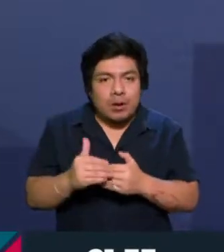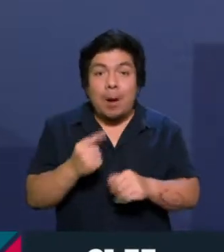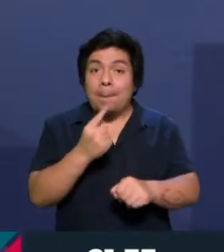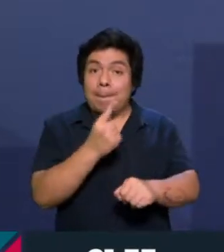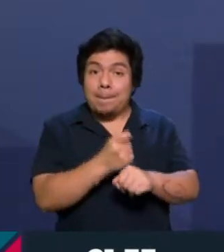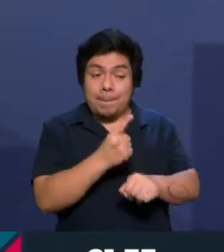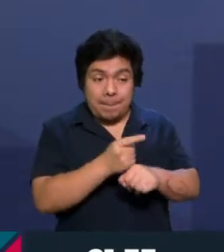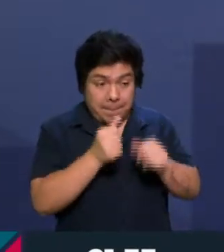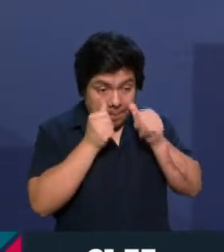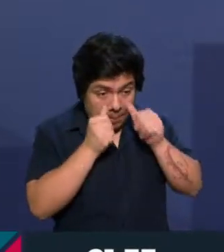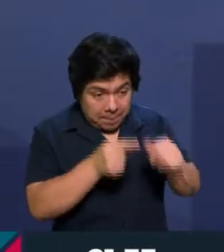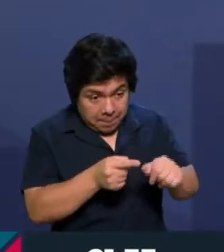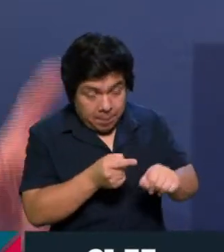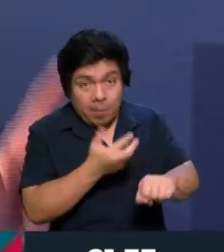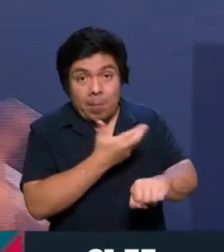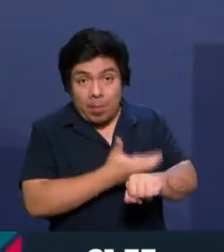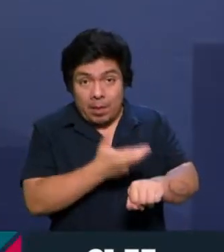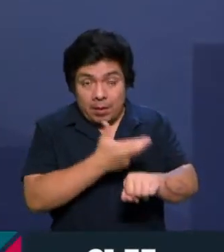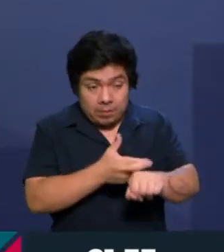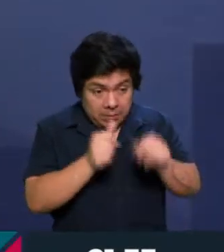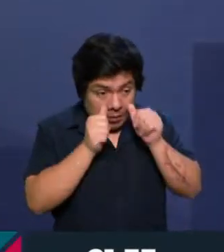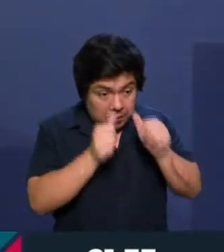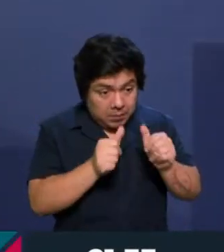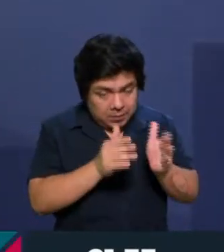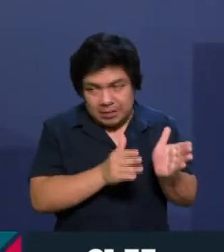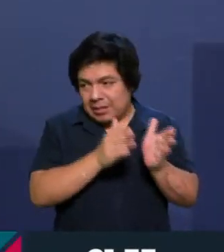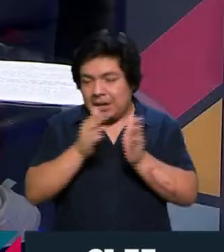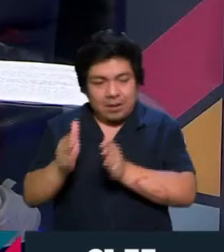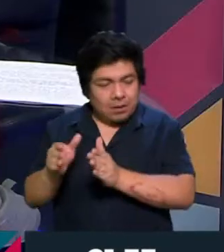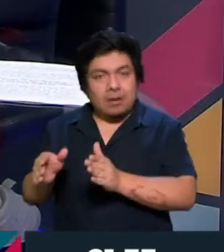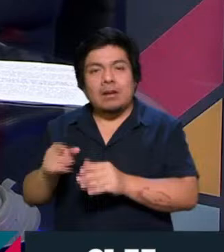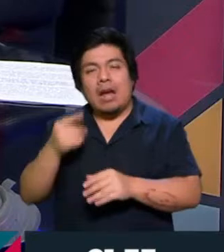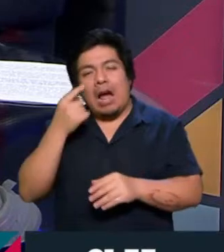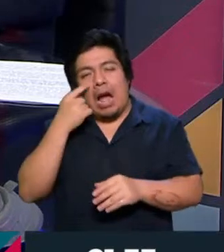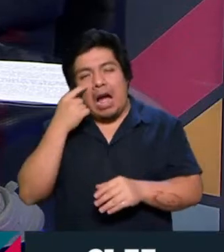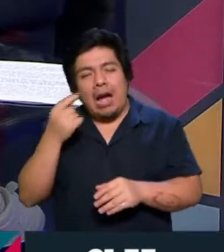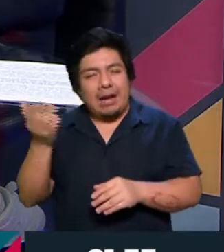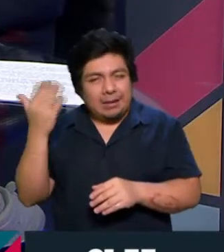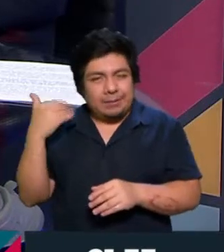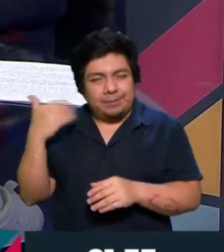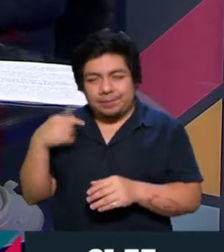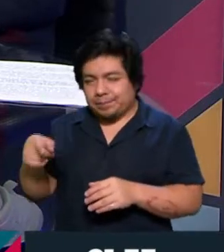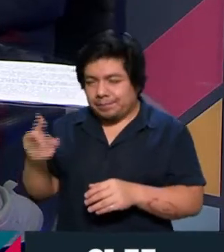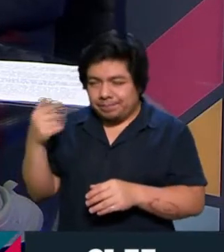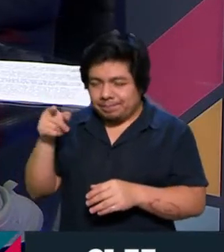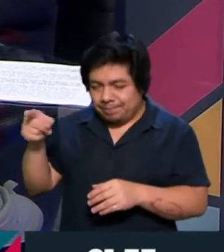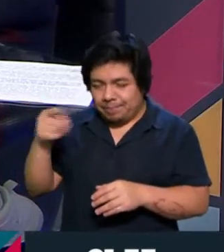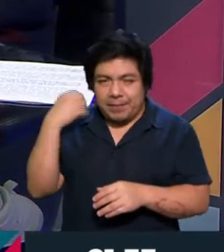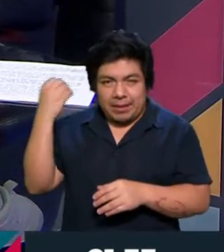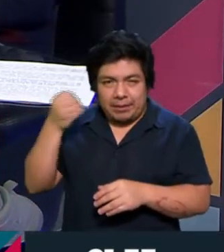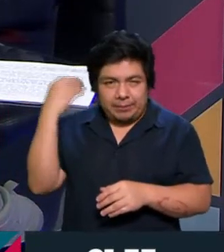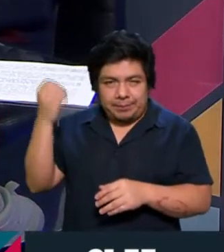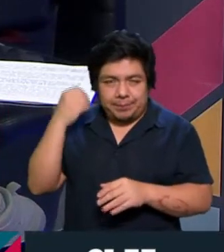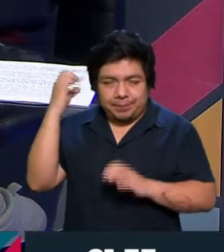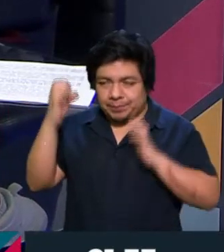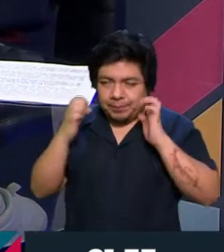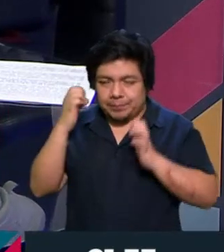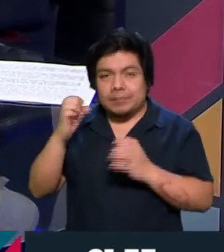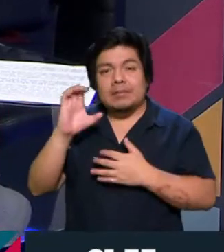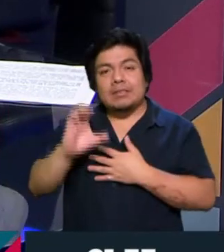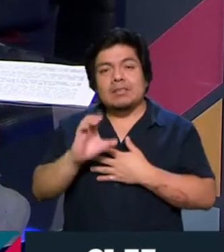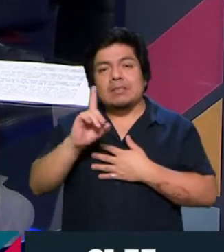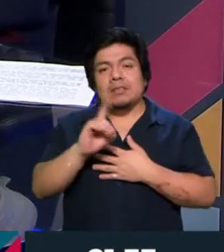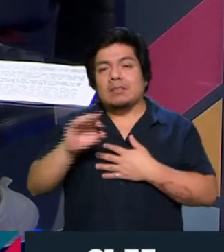primero estos asuntos. Y déjame darte una pista que me encantó ahora que tuve la oportunidad de estar en un evento. La Ciudad de